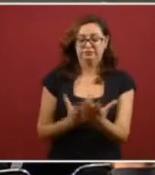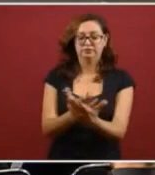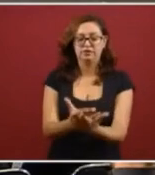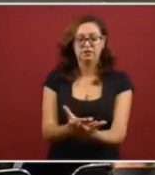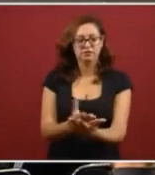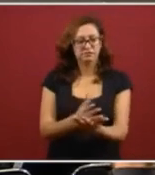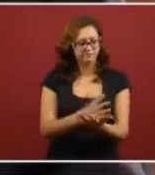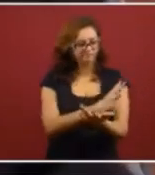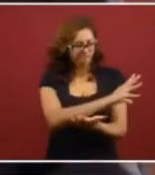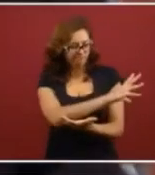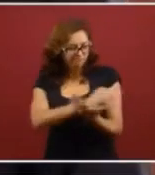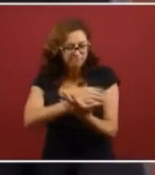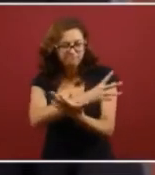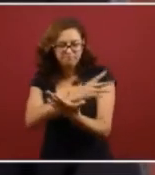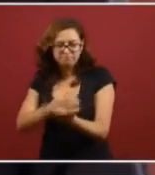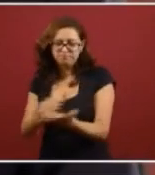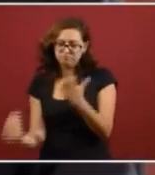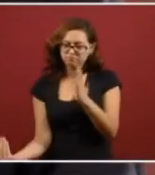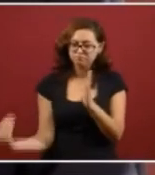los